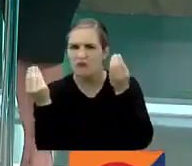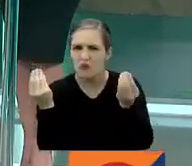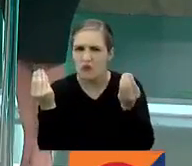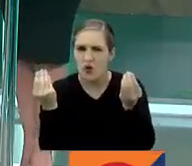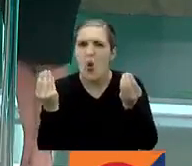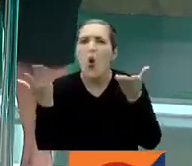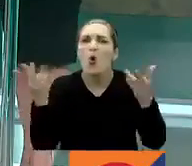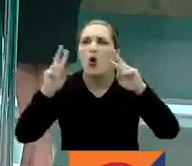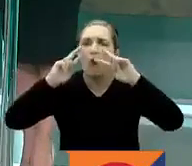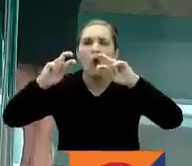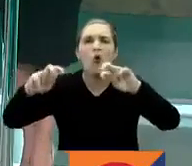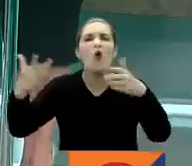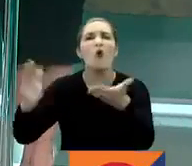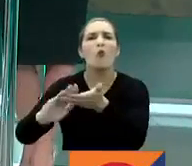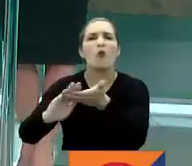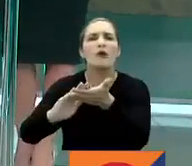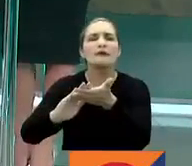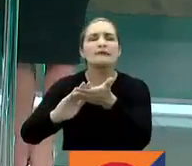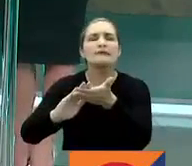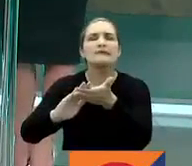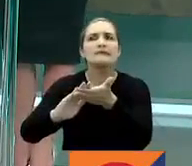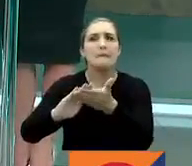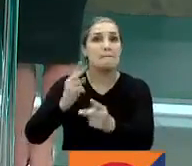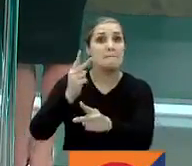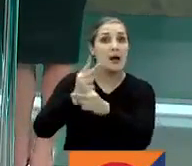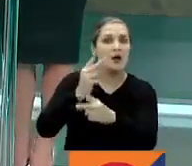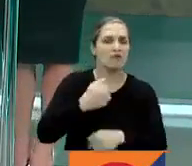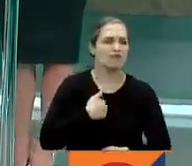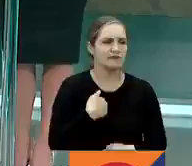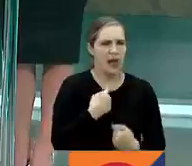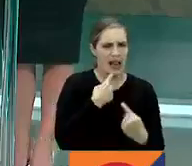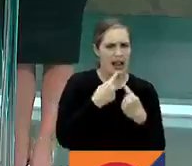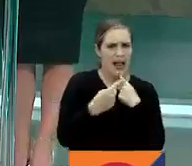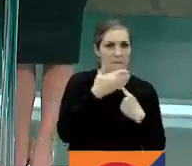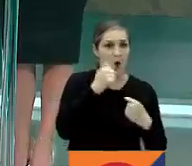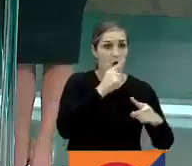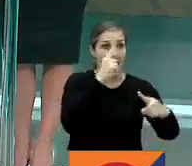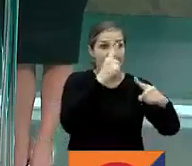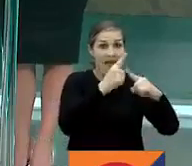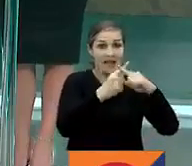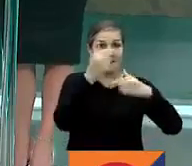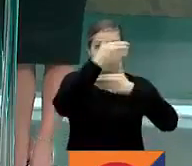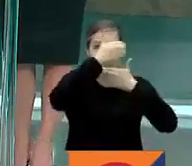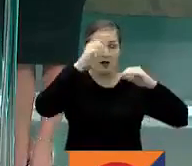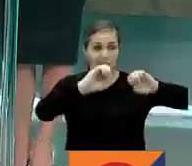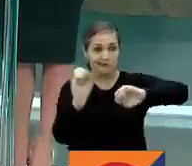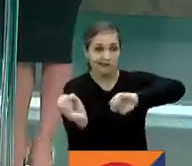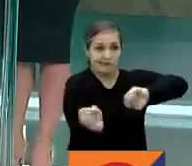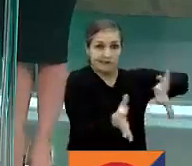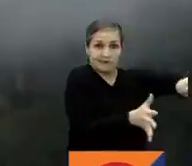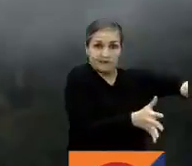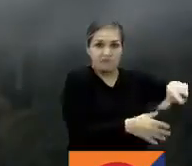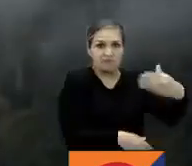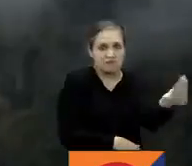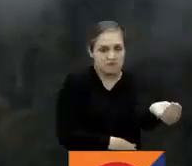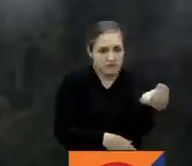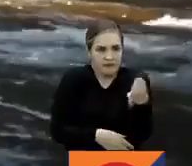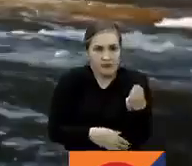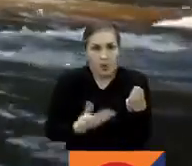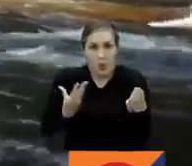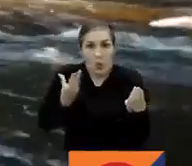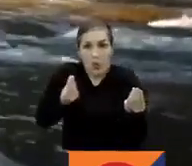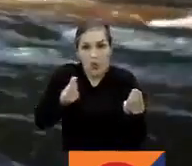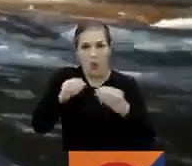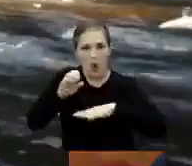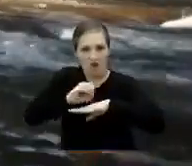ambientales pobladores y excombatientes permitieron conocer una región rica tanto en fauna como en flores estas imágenes